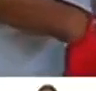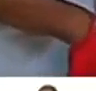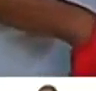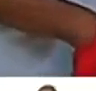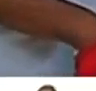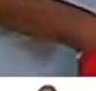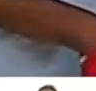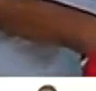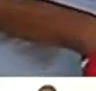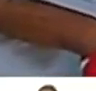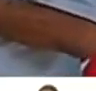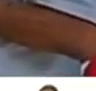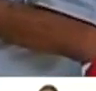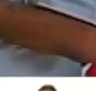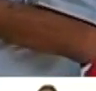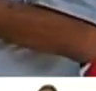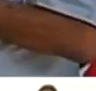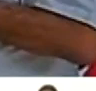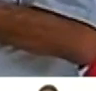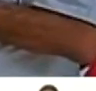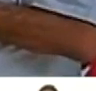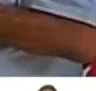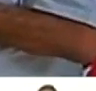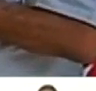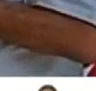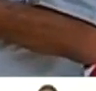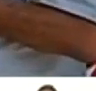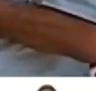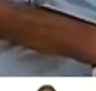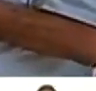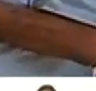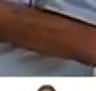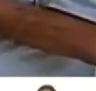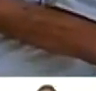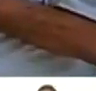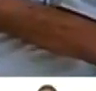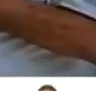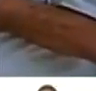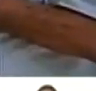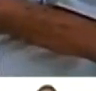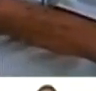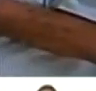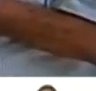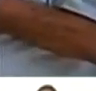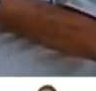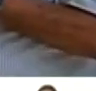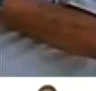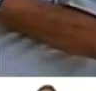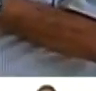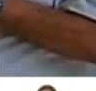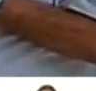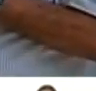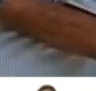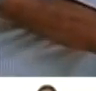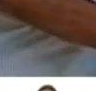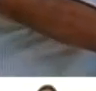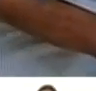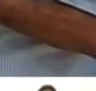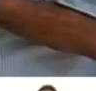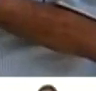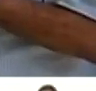tiene un mensaje para usted, presidente. Él agradecido de todo el apoyo que esta revolución le ha venido dando a